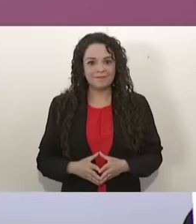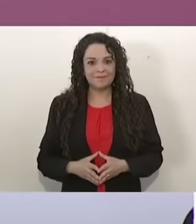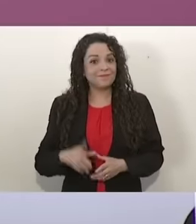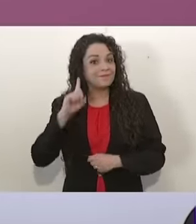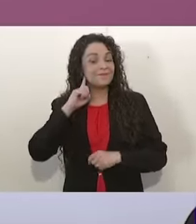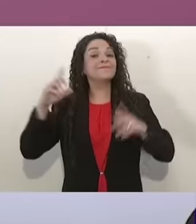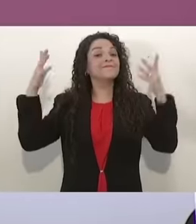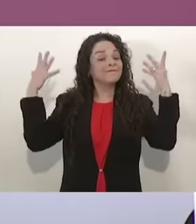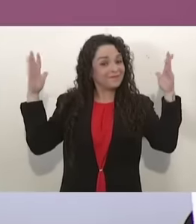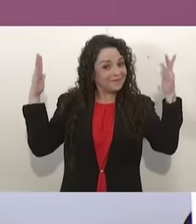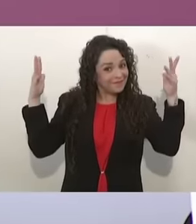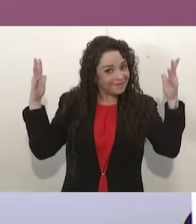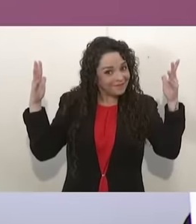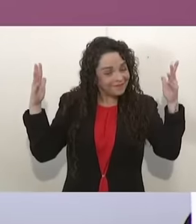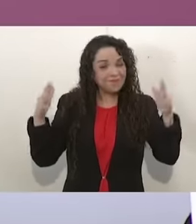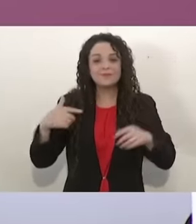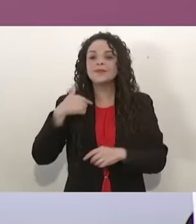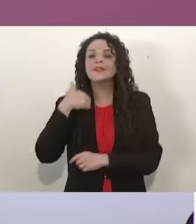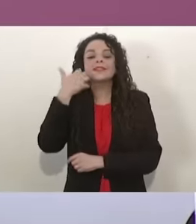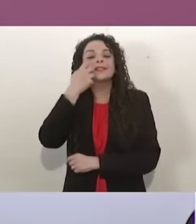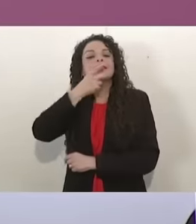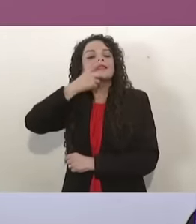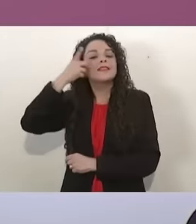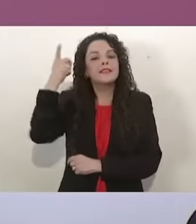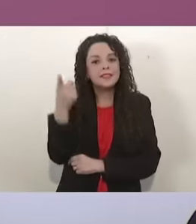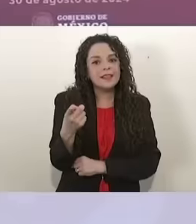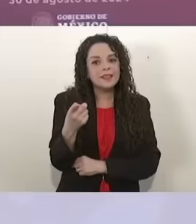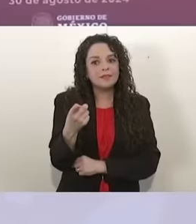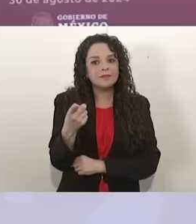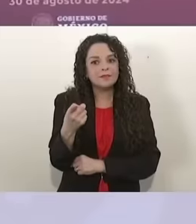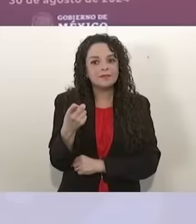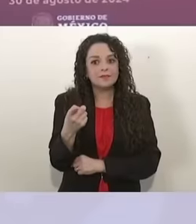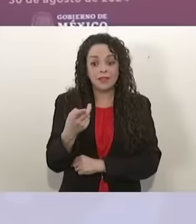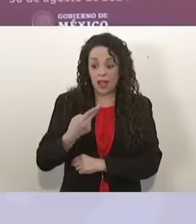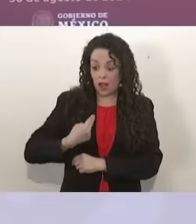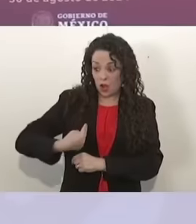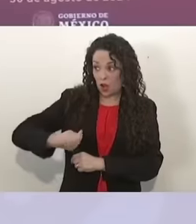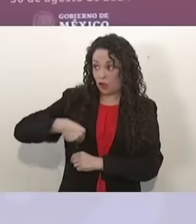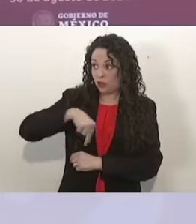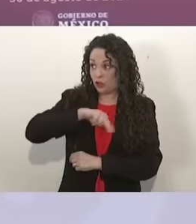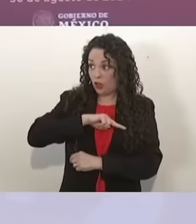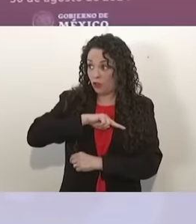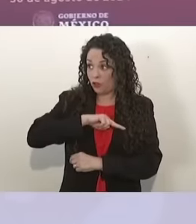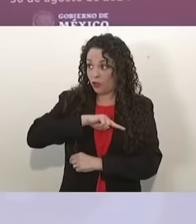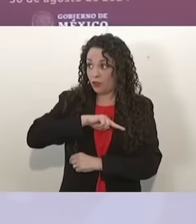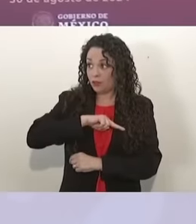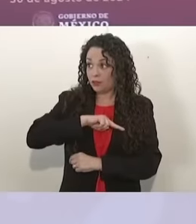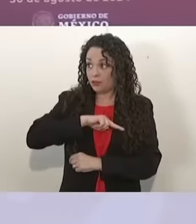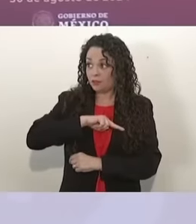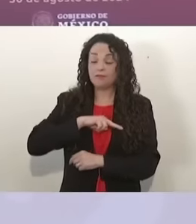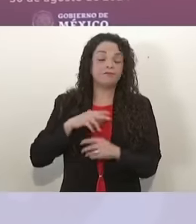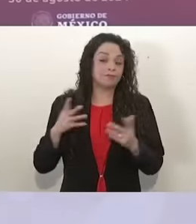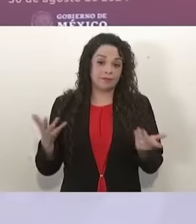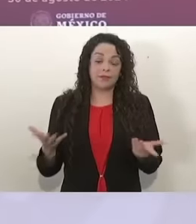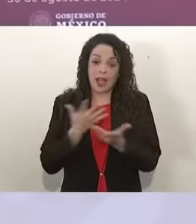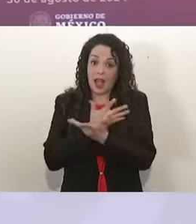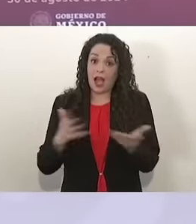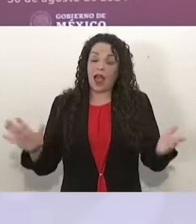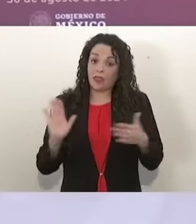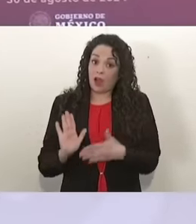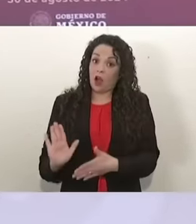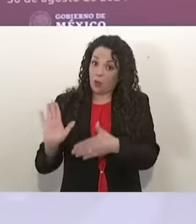Y decirles que nosotros llevamos, y por eso es el compromiso